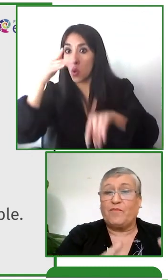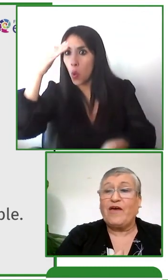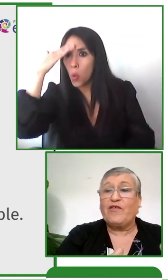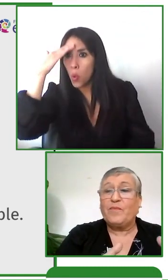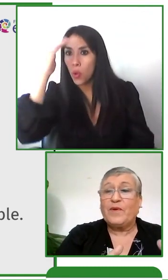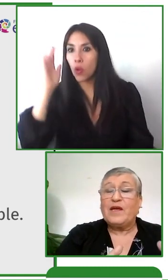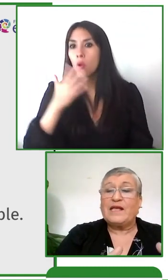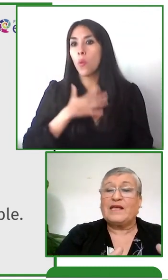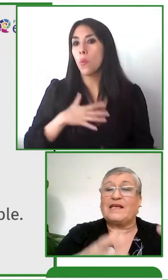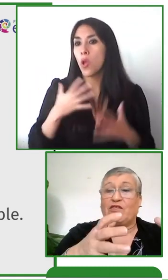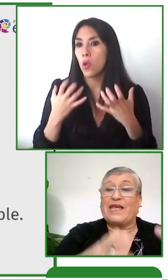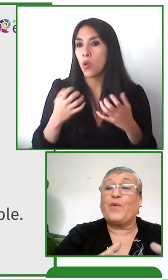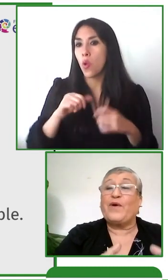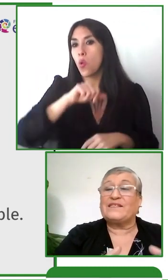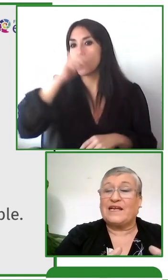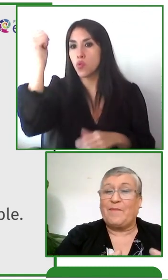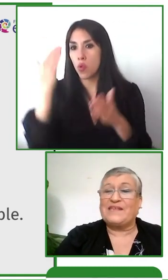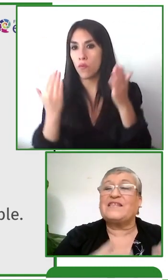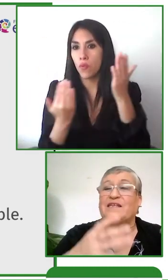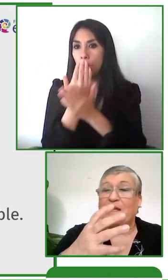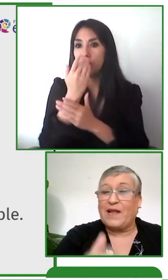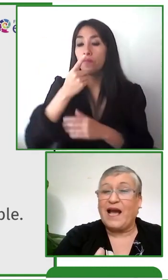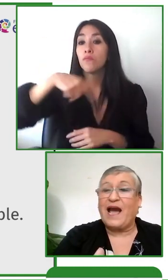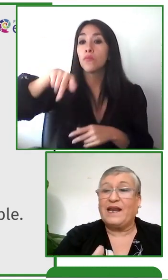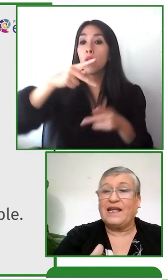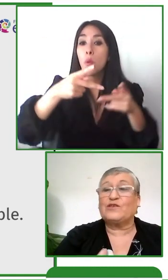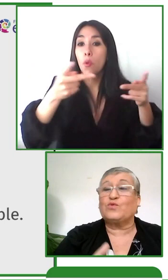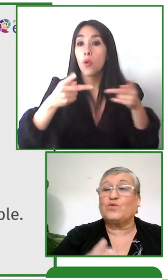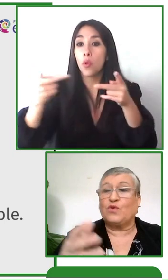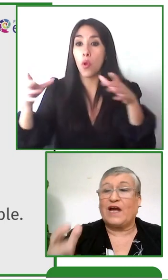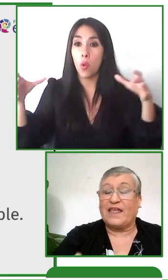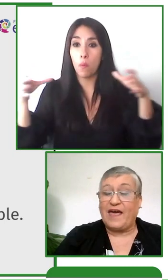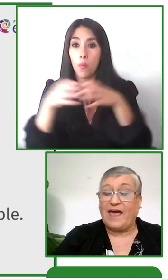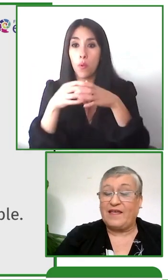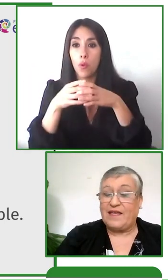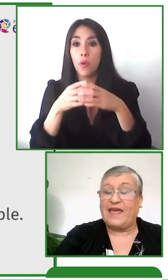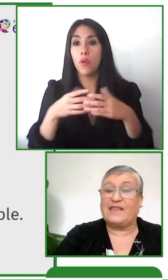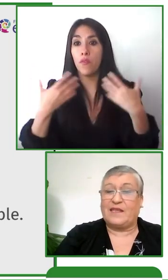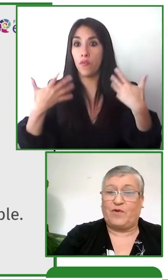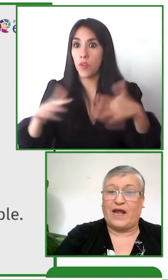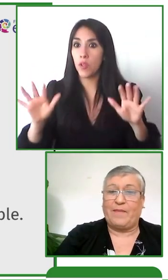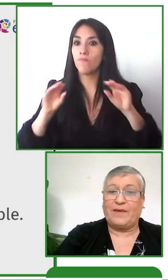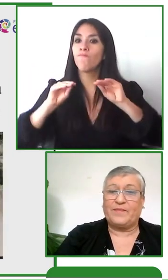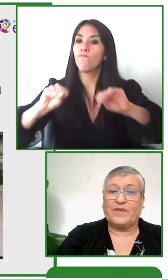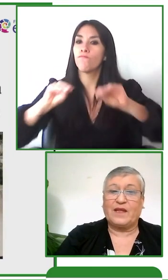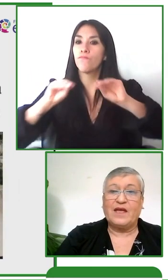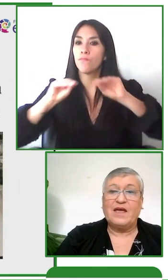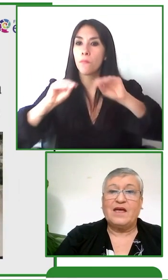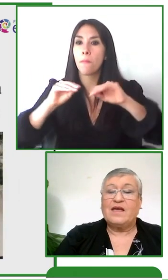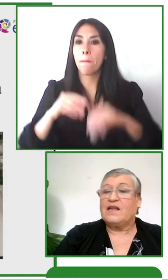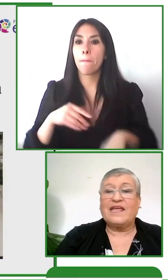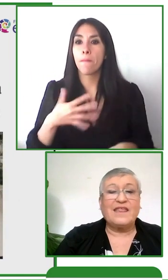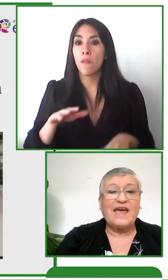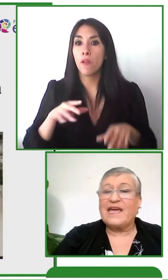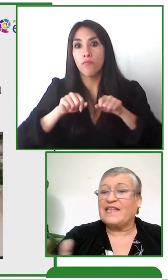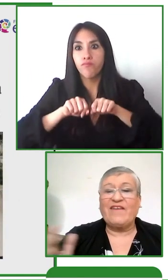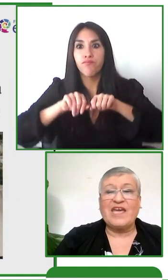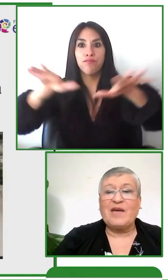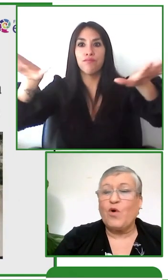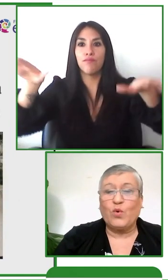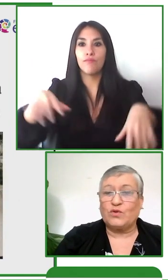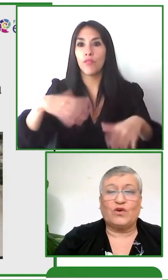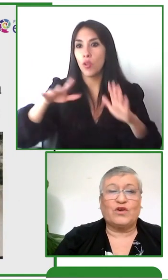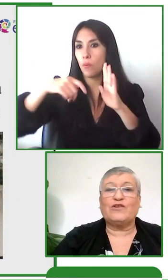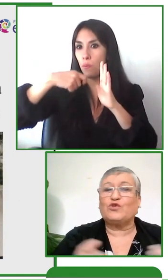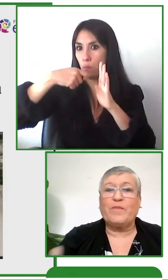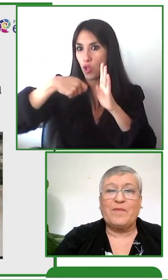equipos formados que puedan ser capaces de replicar en sus localidades este programa. La idea es que